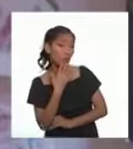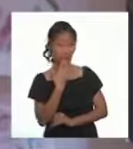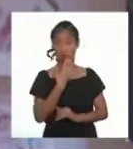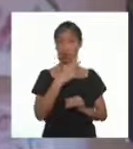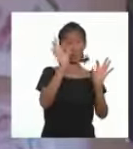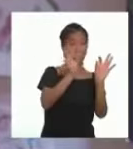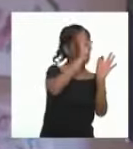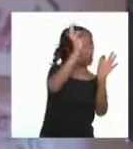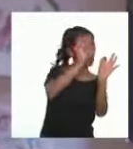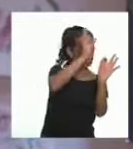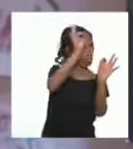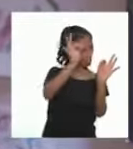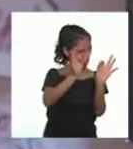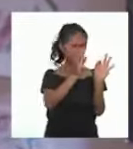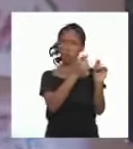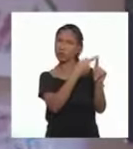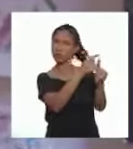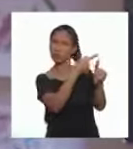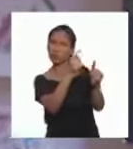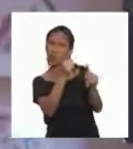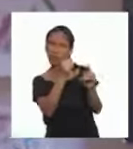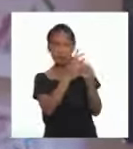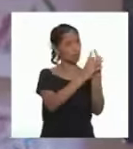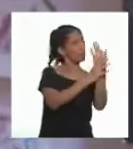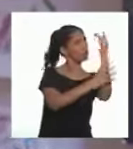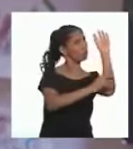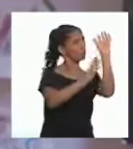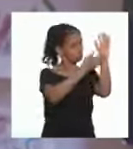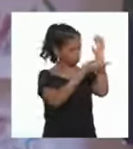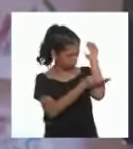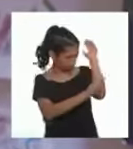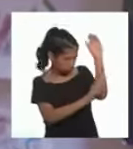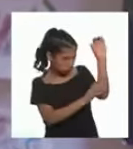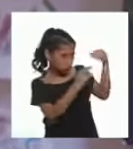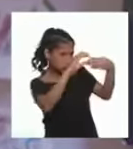semillas, flores, frutos y raíces de algunas plantas.